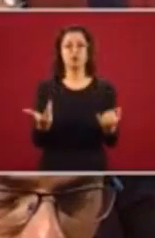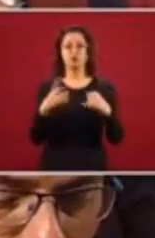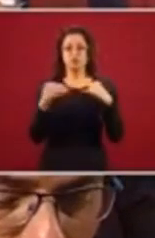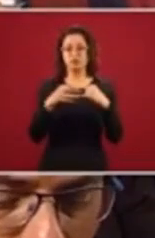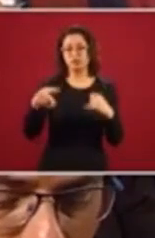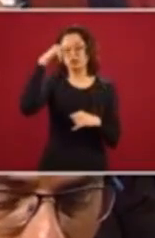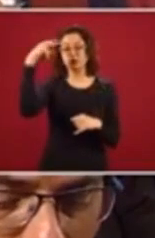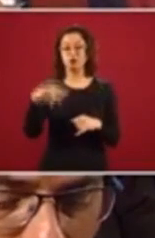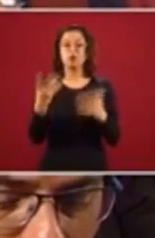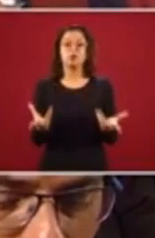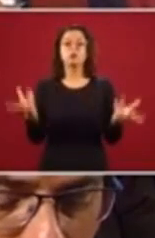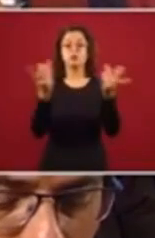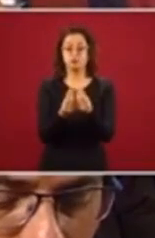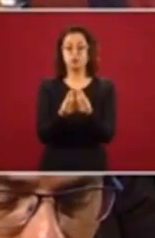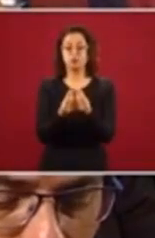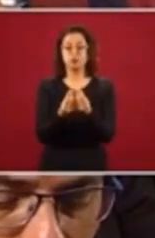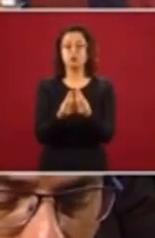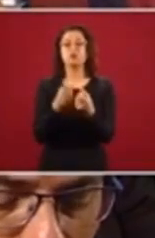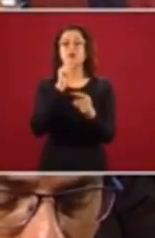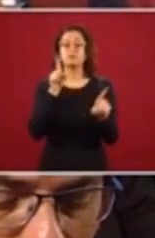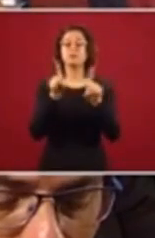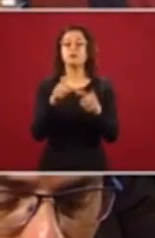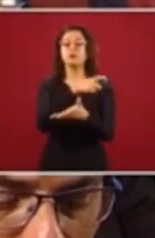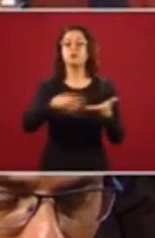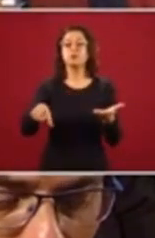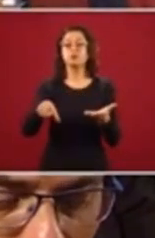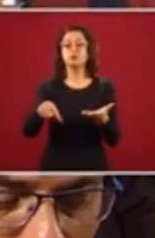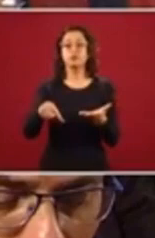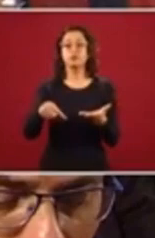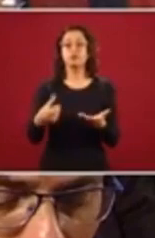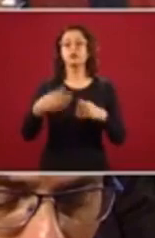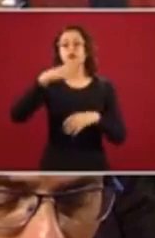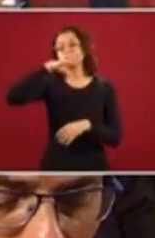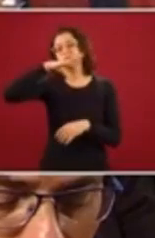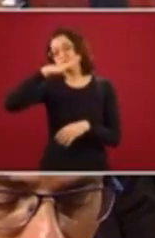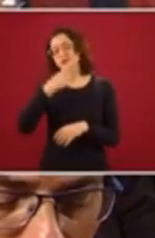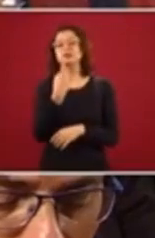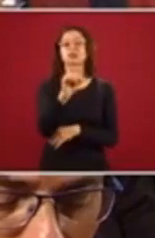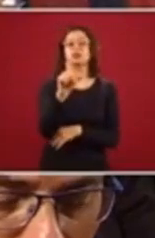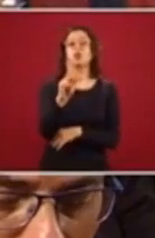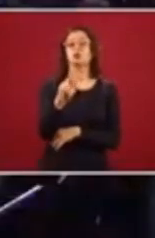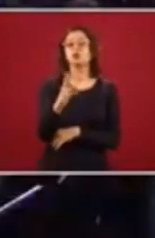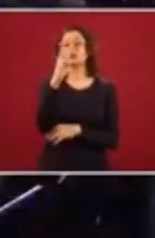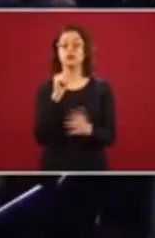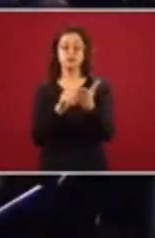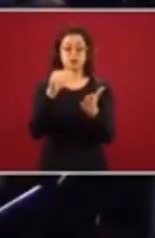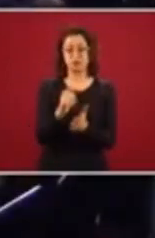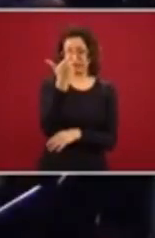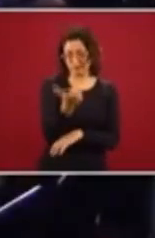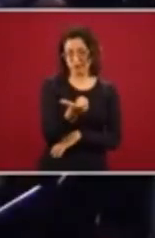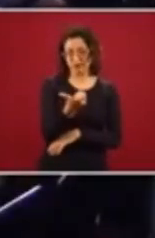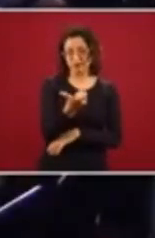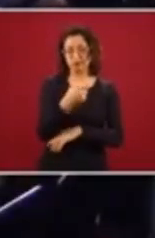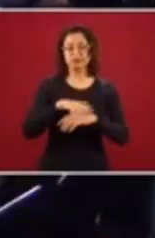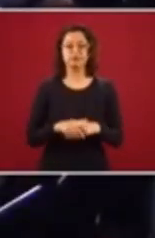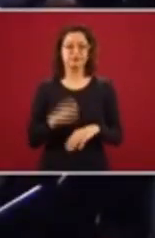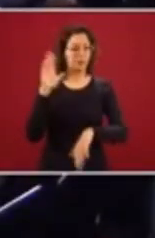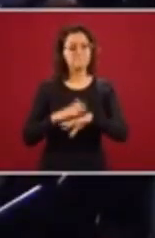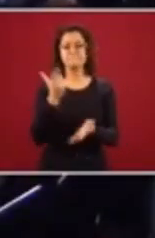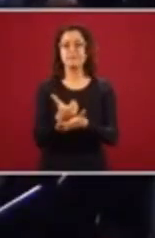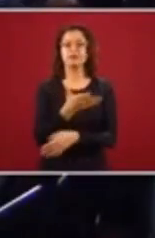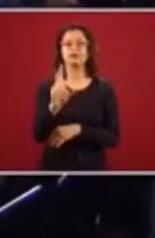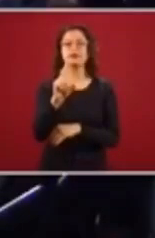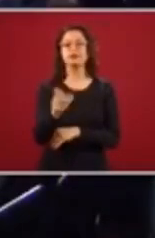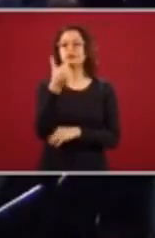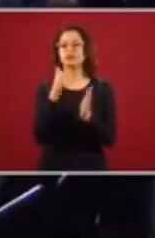Semilleros Mexicanos Unidos. Se compraron semillas de maíz por un monto de 189 millones de pesos. Esto a un sobreprecio de